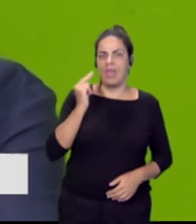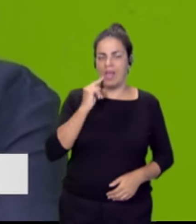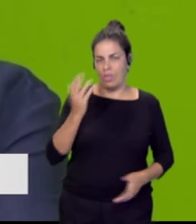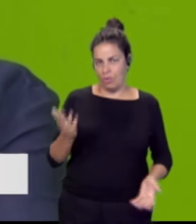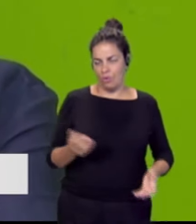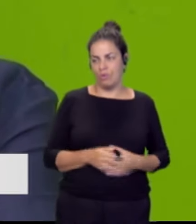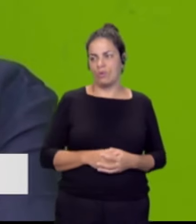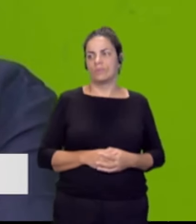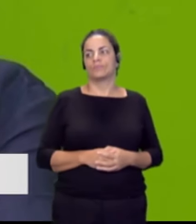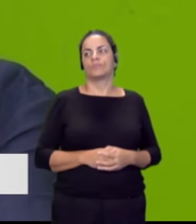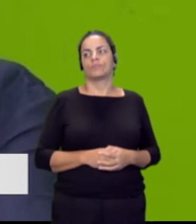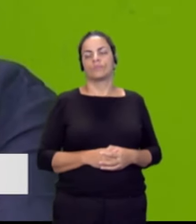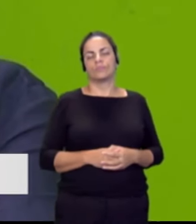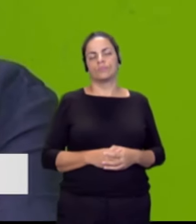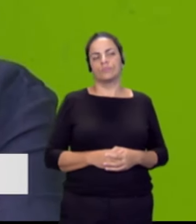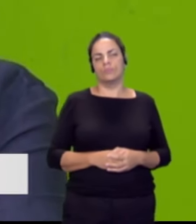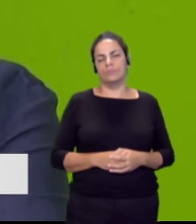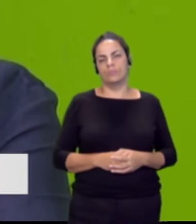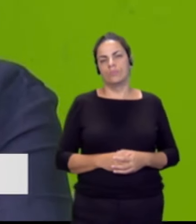garantizando